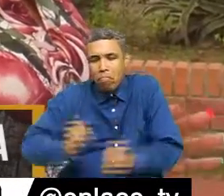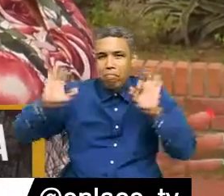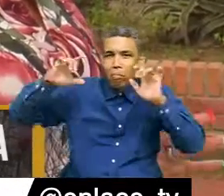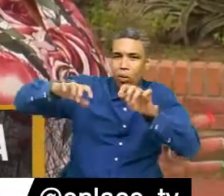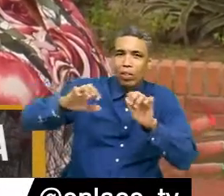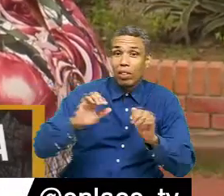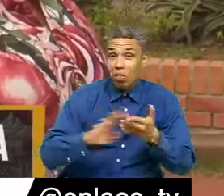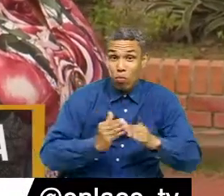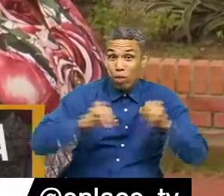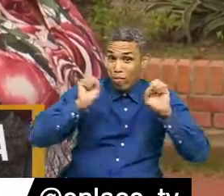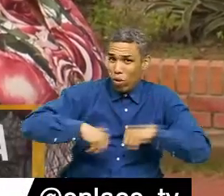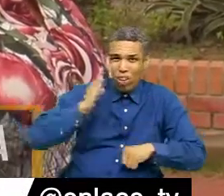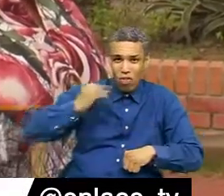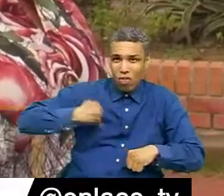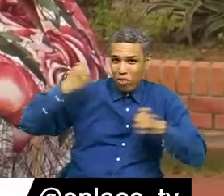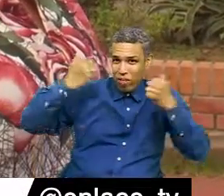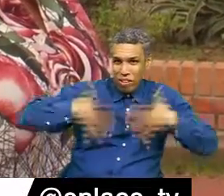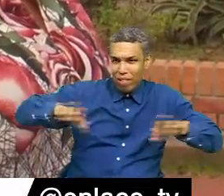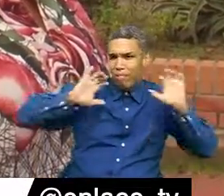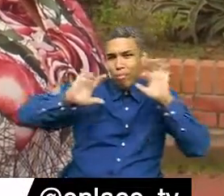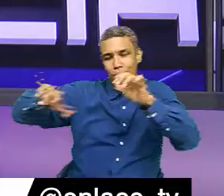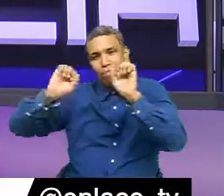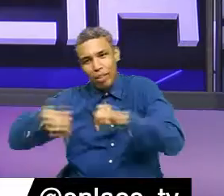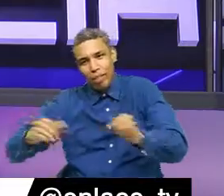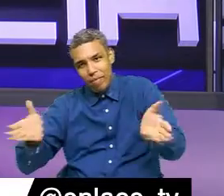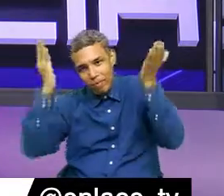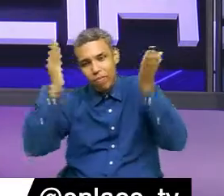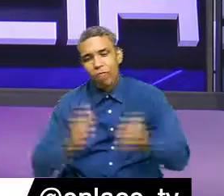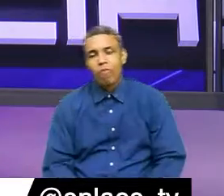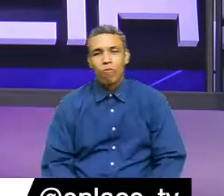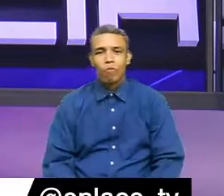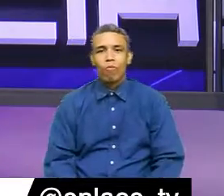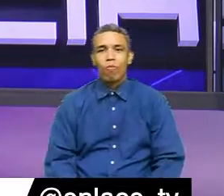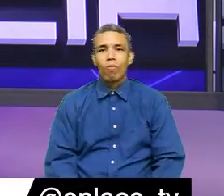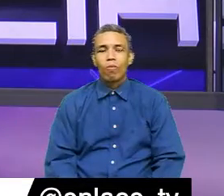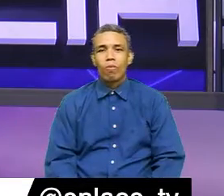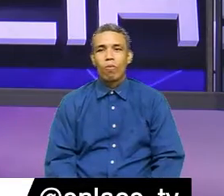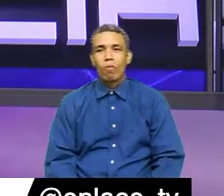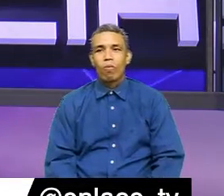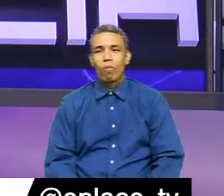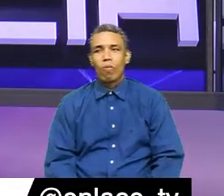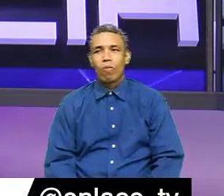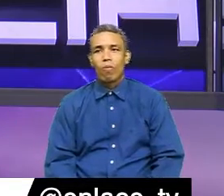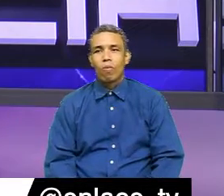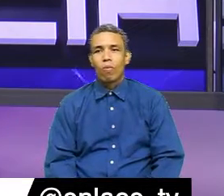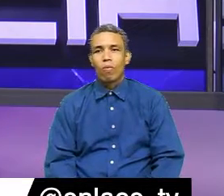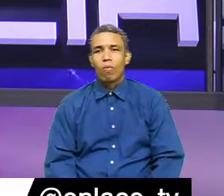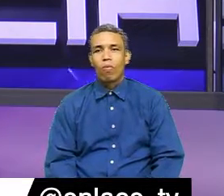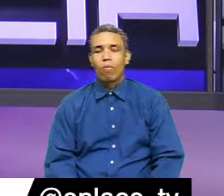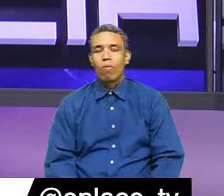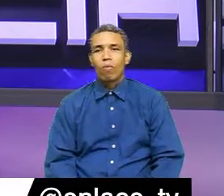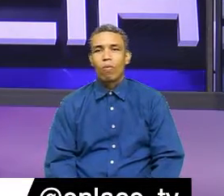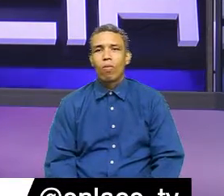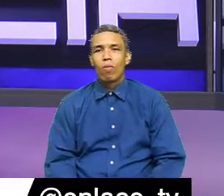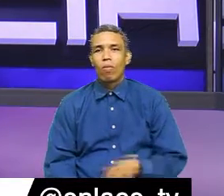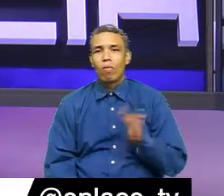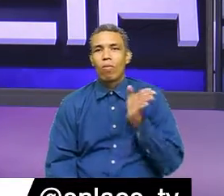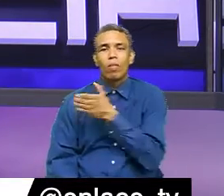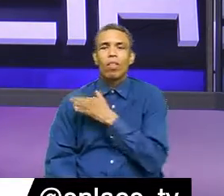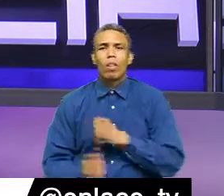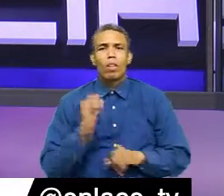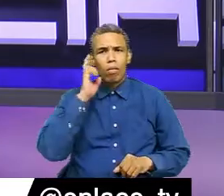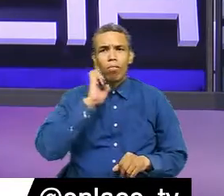comunidad para contribuir con esta noble causa. Y egresados del Instituto Antonio Nariño realizarán reencuentro en los próximos días